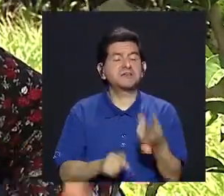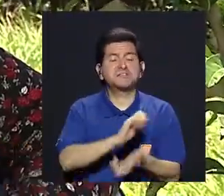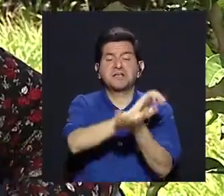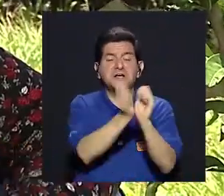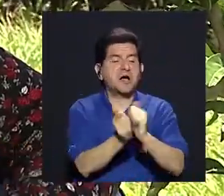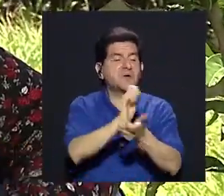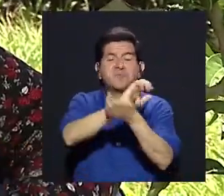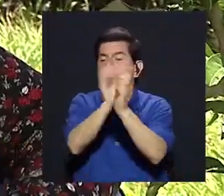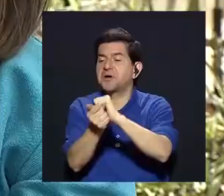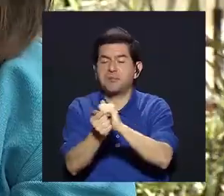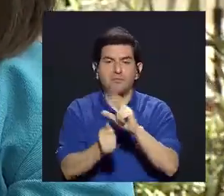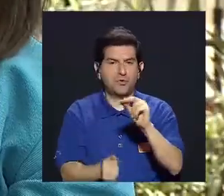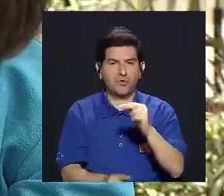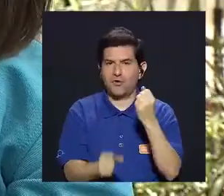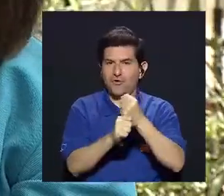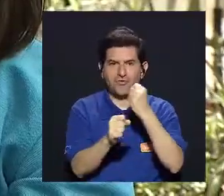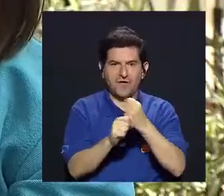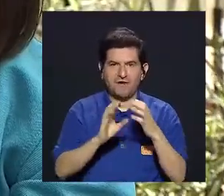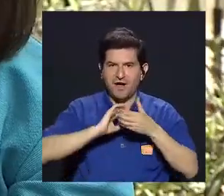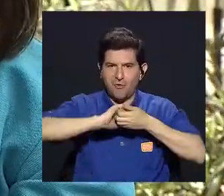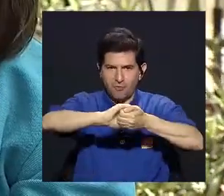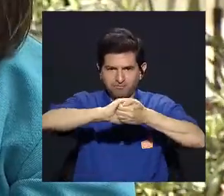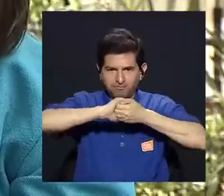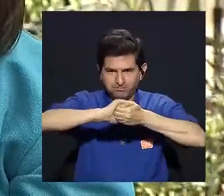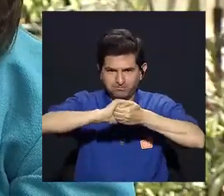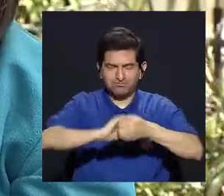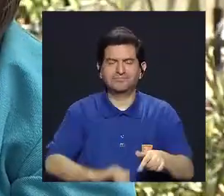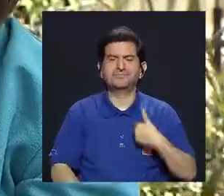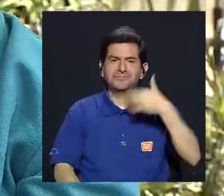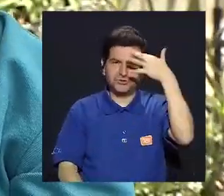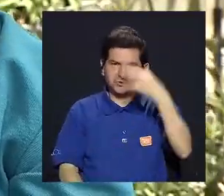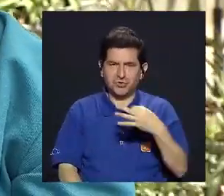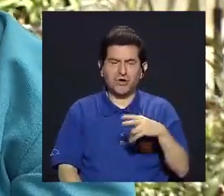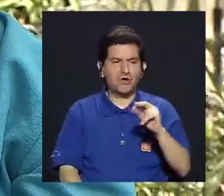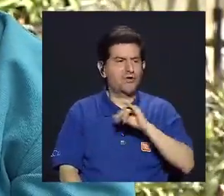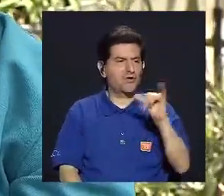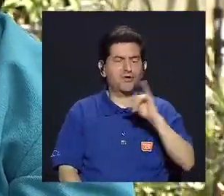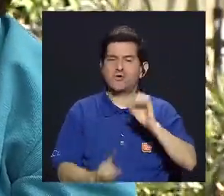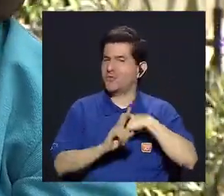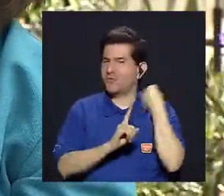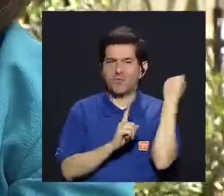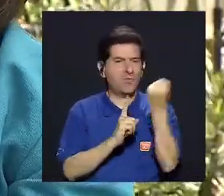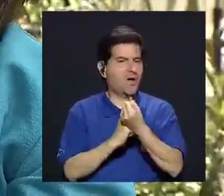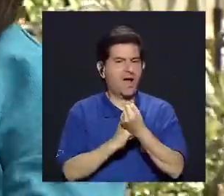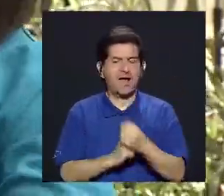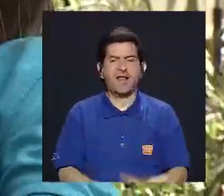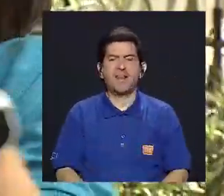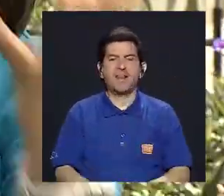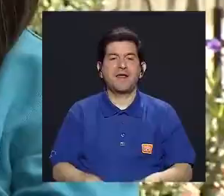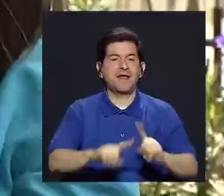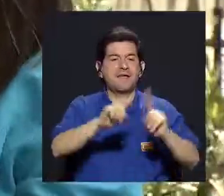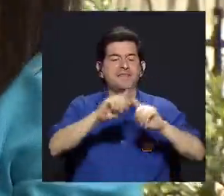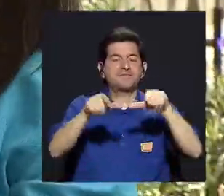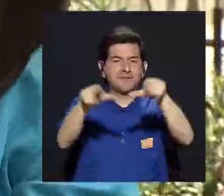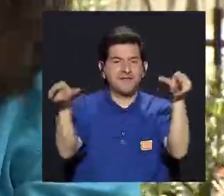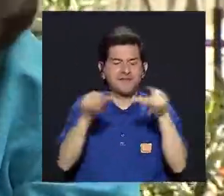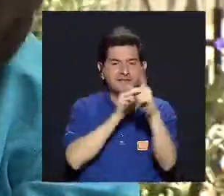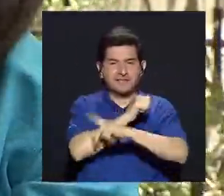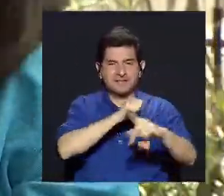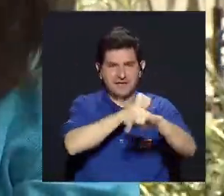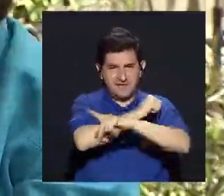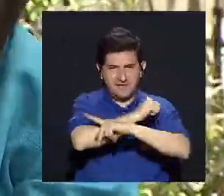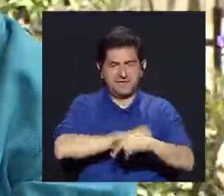también esto también aquello sino que siempre va a ser un trabajo colaborativo si considero que no son las mismas condiciones en una zona del país que muestra